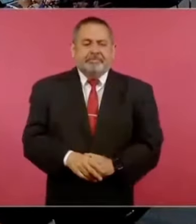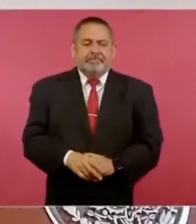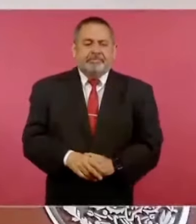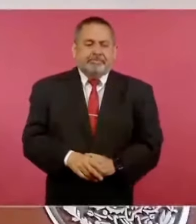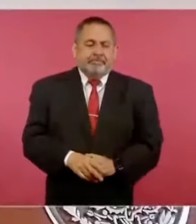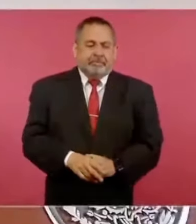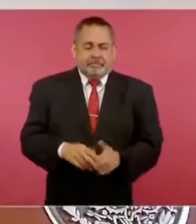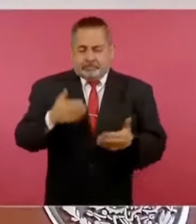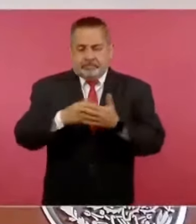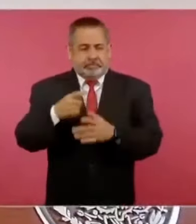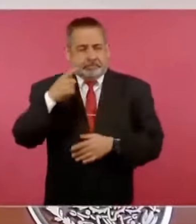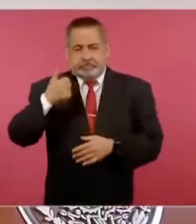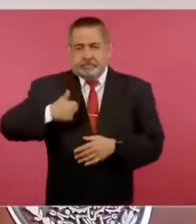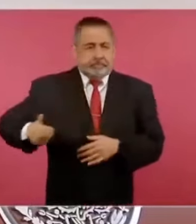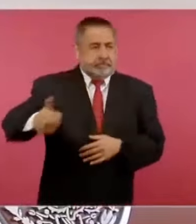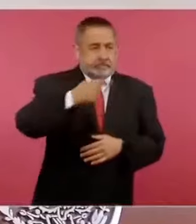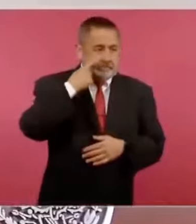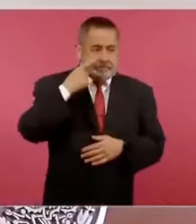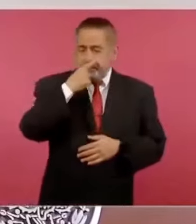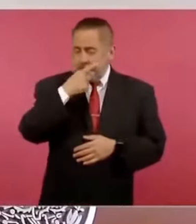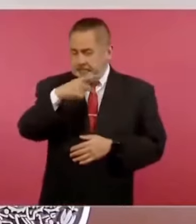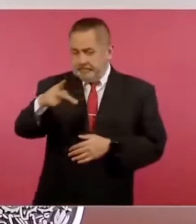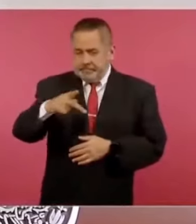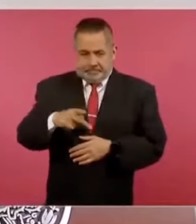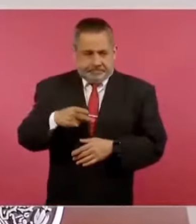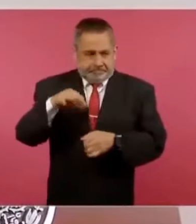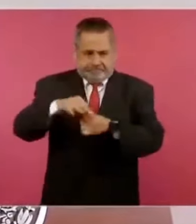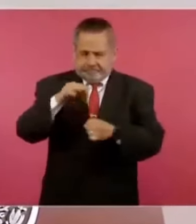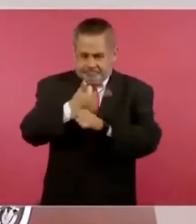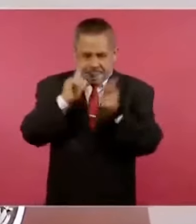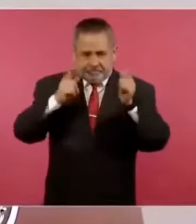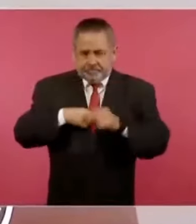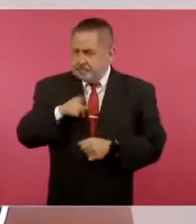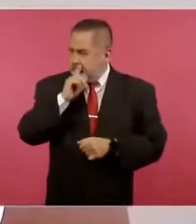Ahora el voto es libre, es secreto.